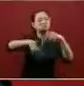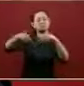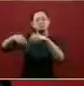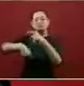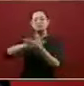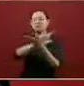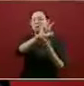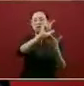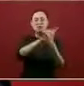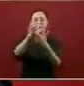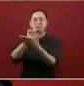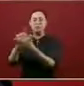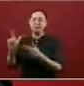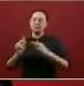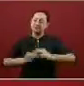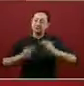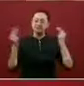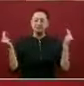y que